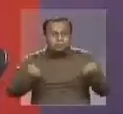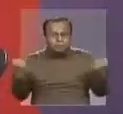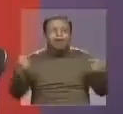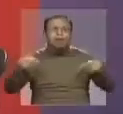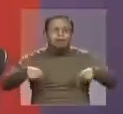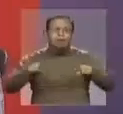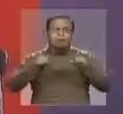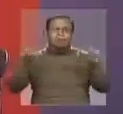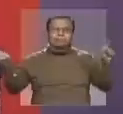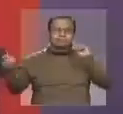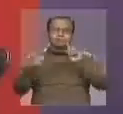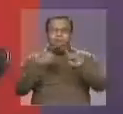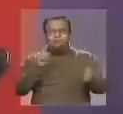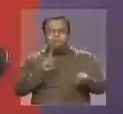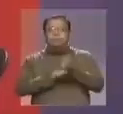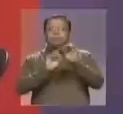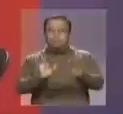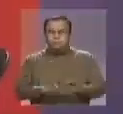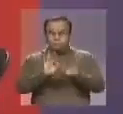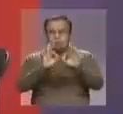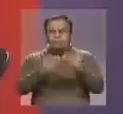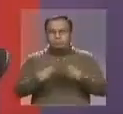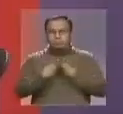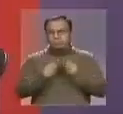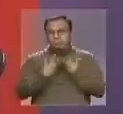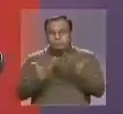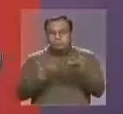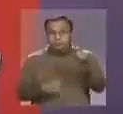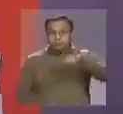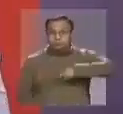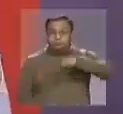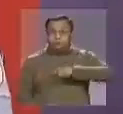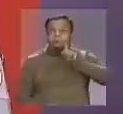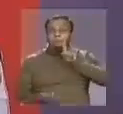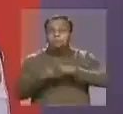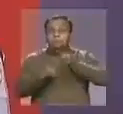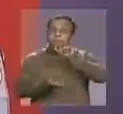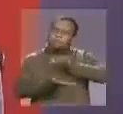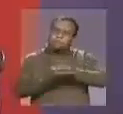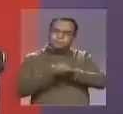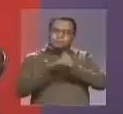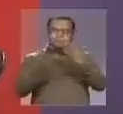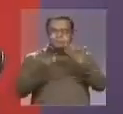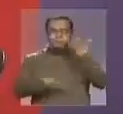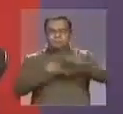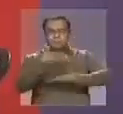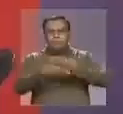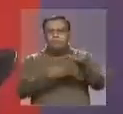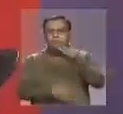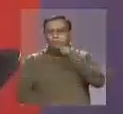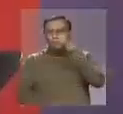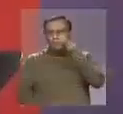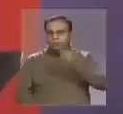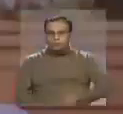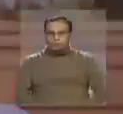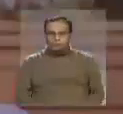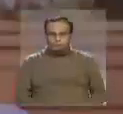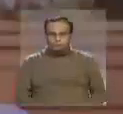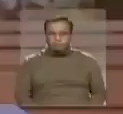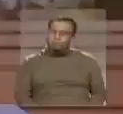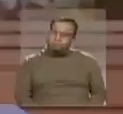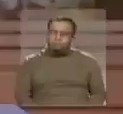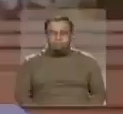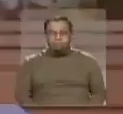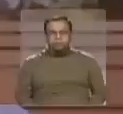para lograr esa calidad de vida que tanto se necesita y específicamente también de sus hogares. Este es apenas un